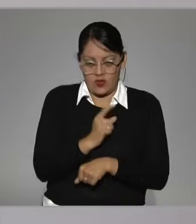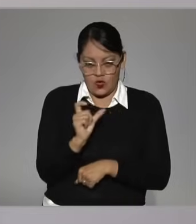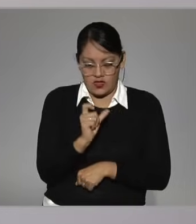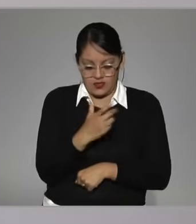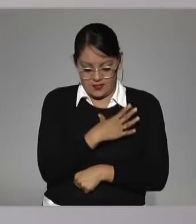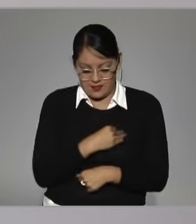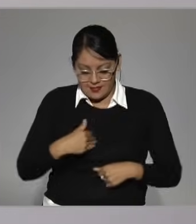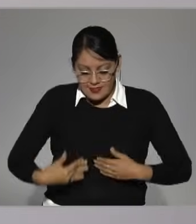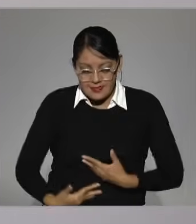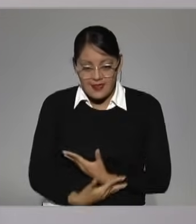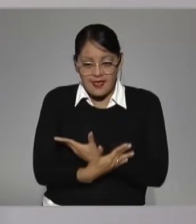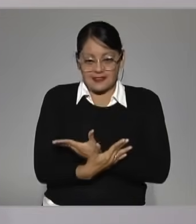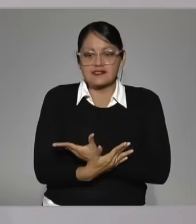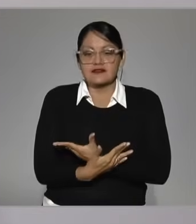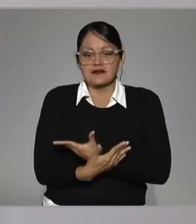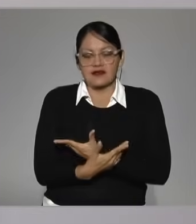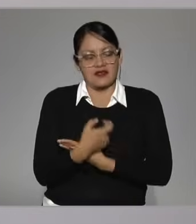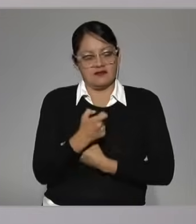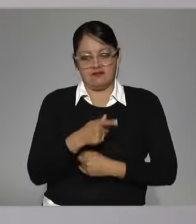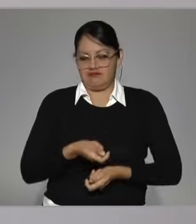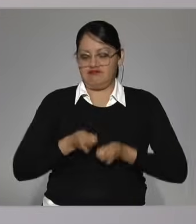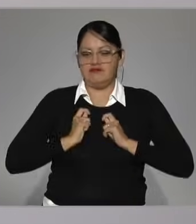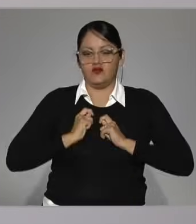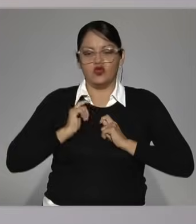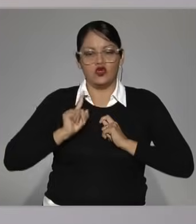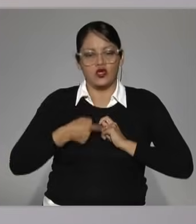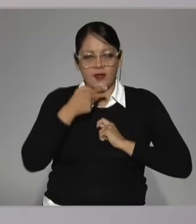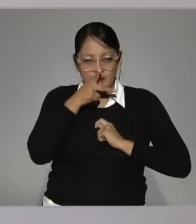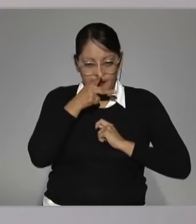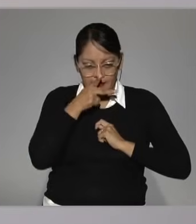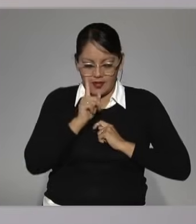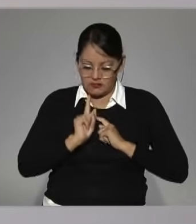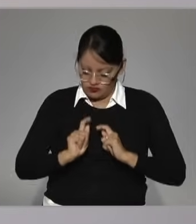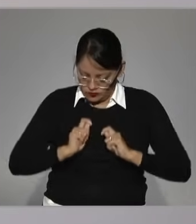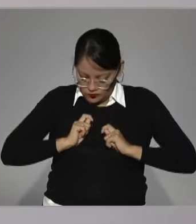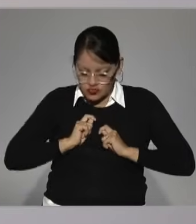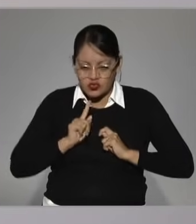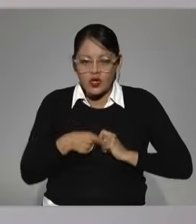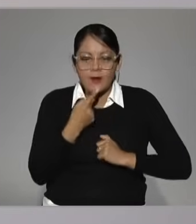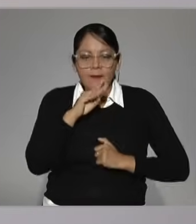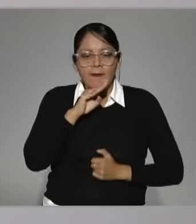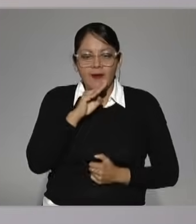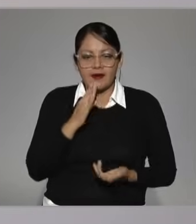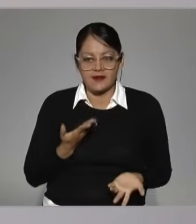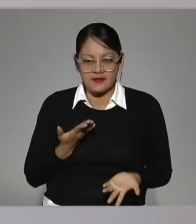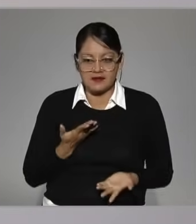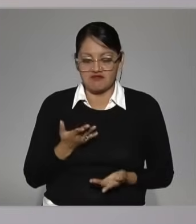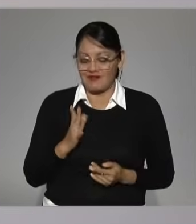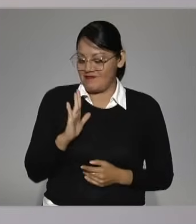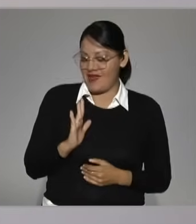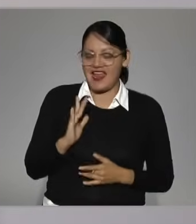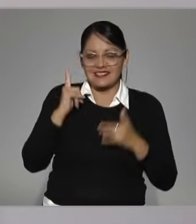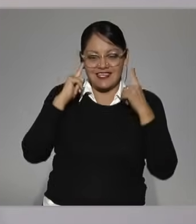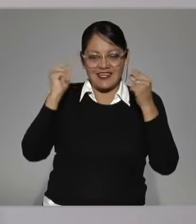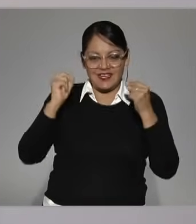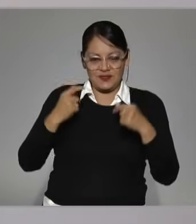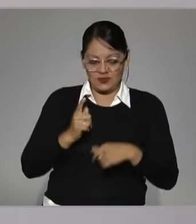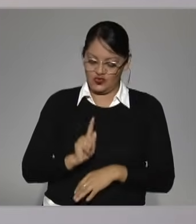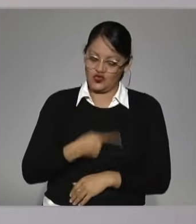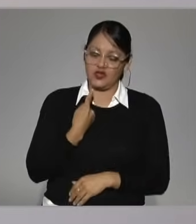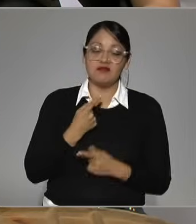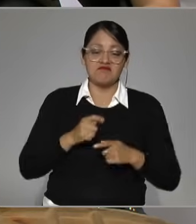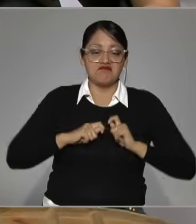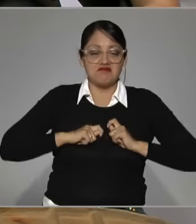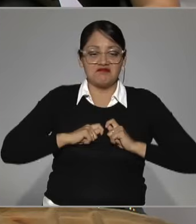O sea, en ese momento parecería que te asignan la carga, te gradúas en ese momento, pero nadie te